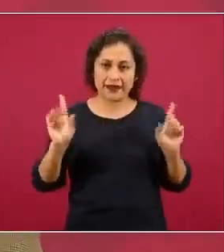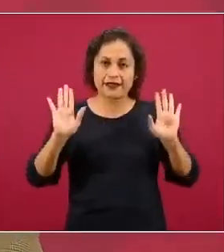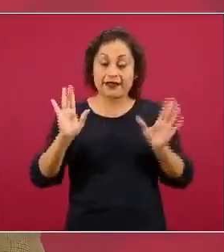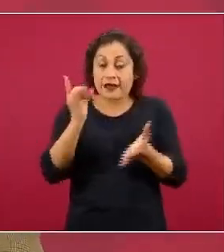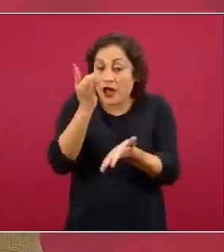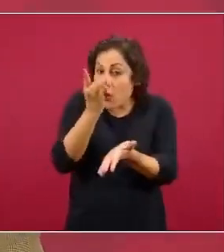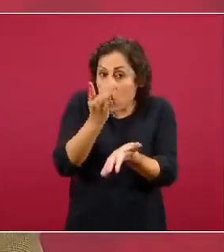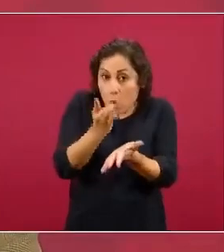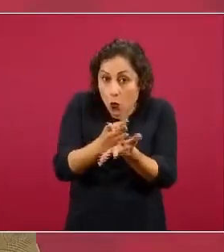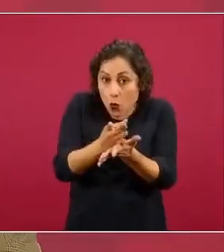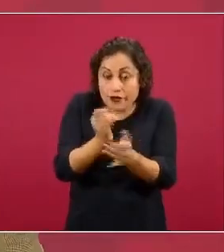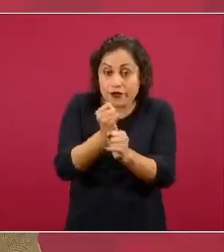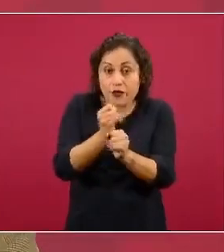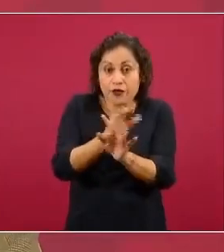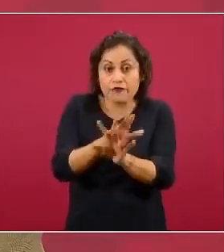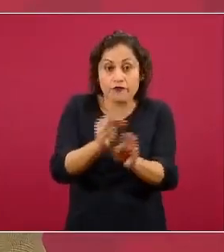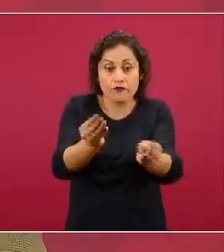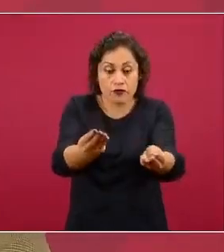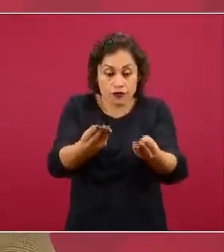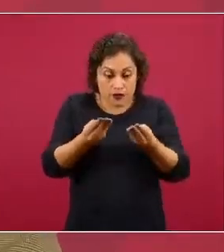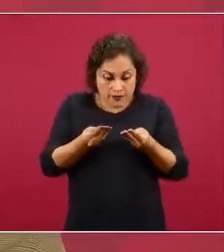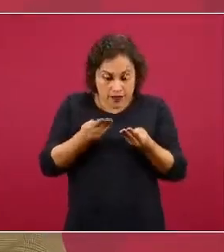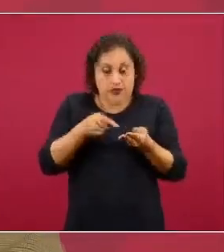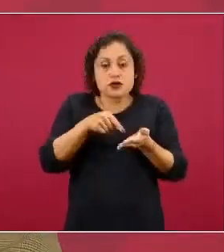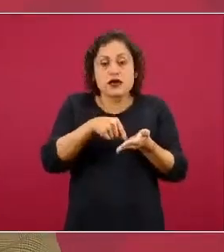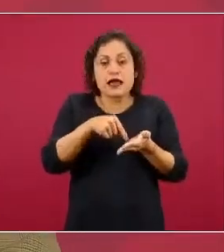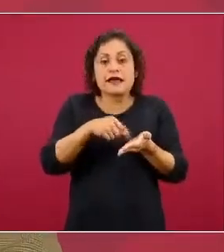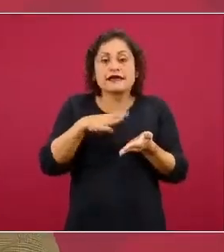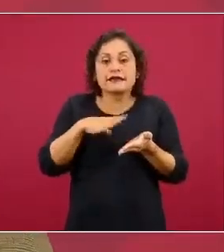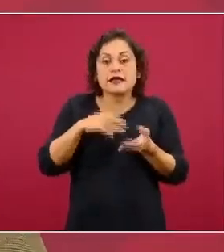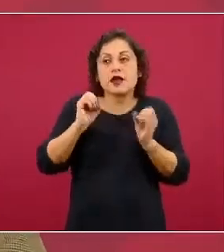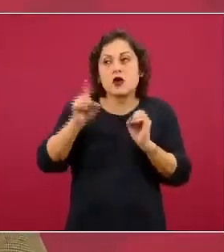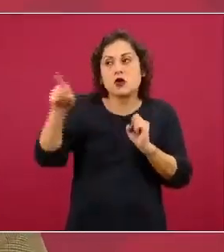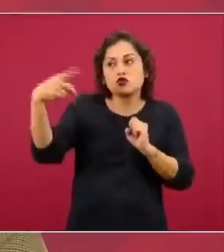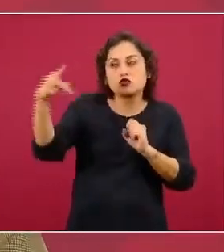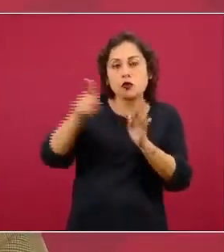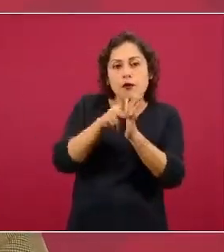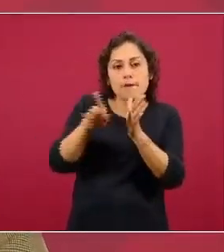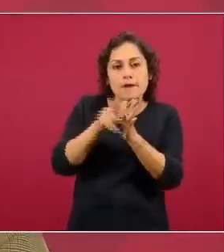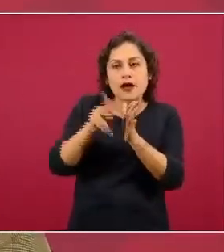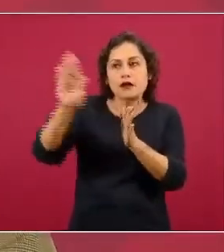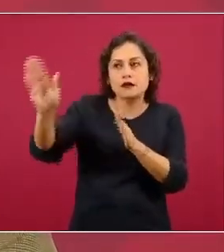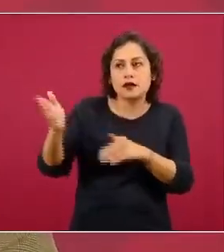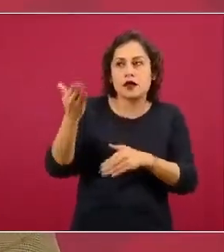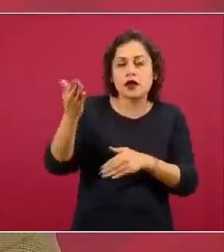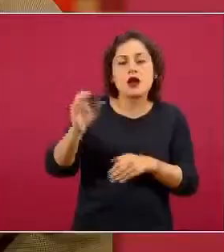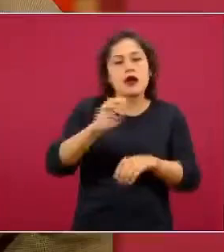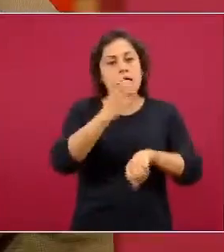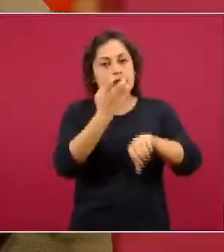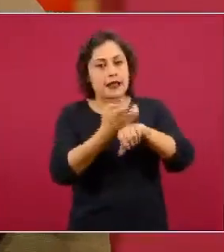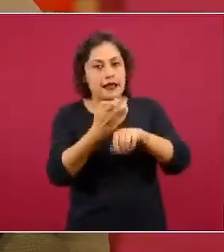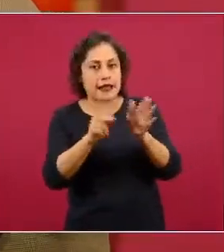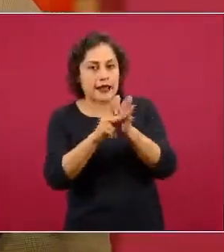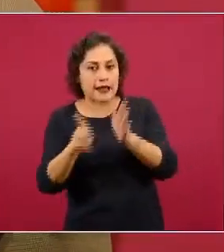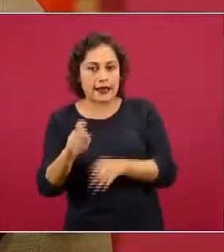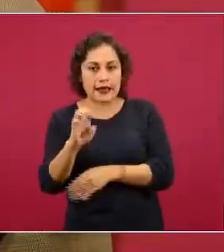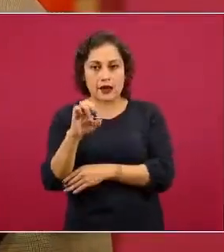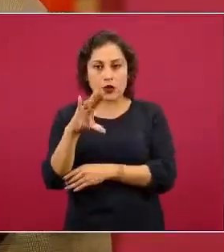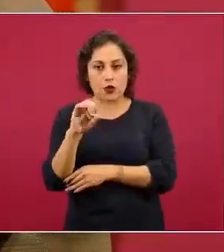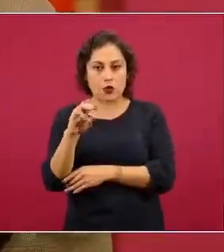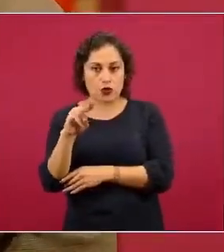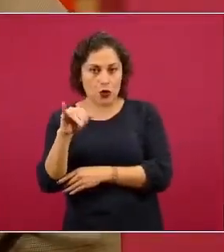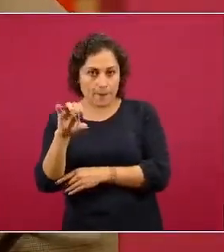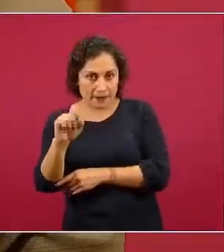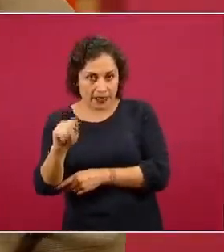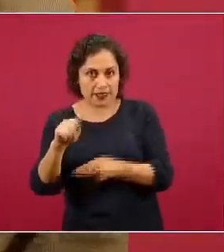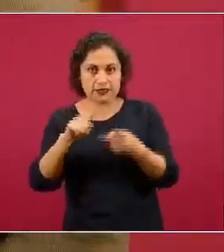los datos que están en prensa, o lo que ha hecho, digamos, el esfuerzo que también hizo de The Economist, el esfuerzo que ha sido Our World in